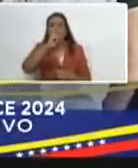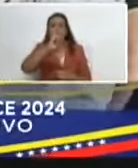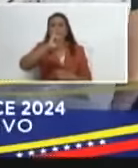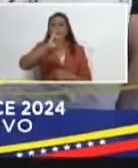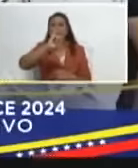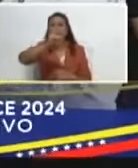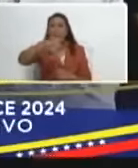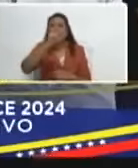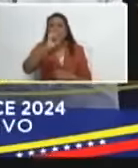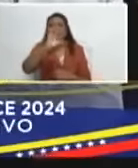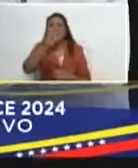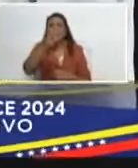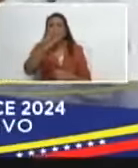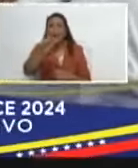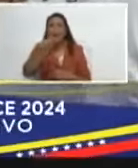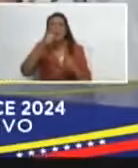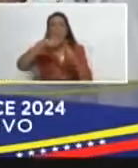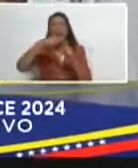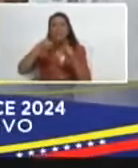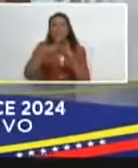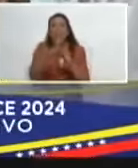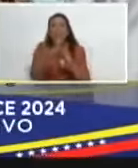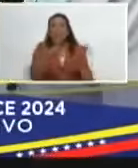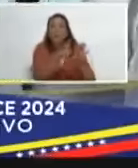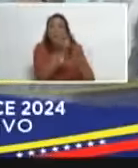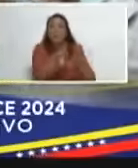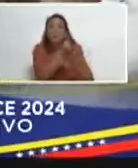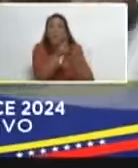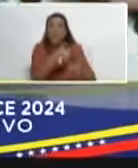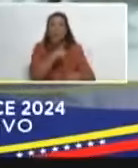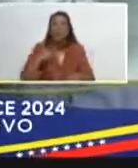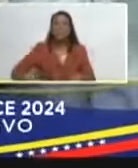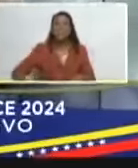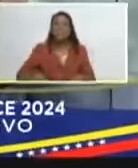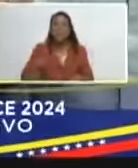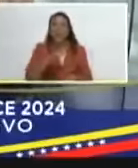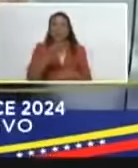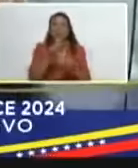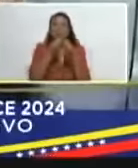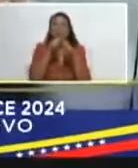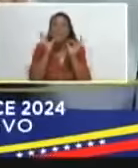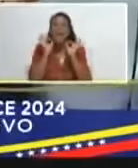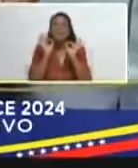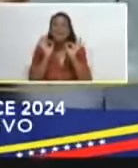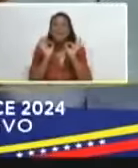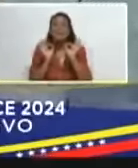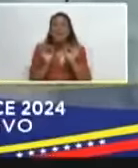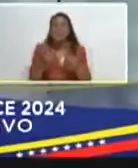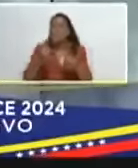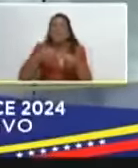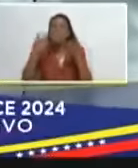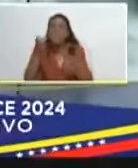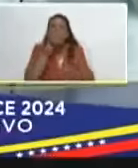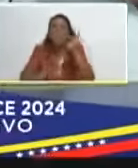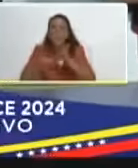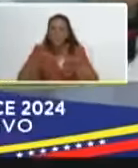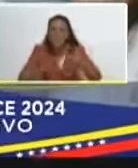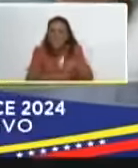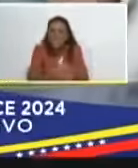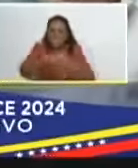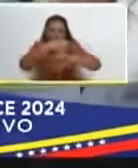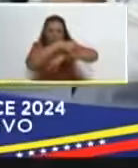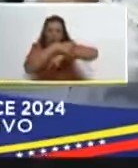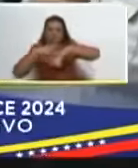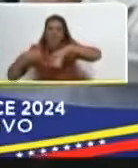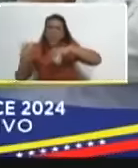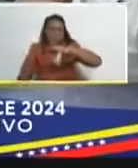Realmente esta es una vejiga del pescado que lo usan mucho los chinos. Y bueno, ¿qué es esto? Explícame, ¿de dónde sale? Esto